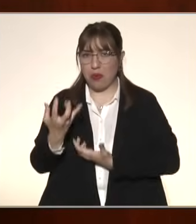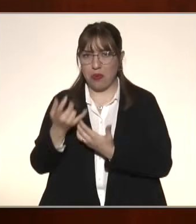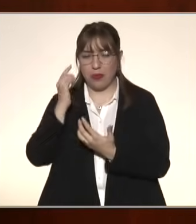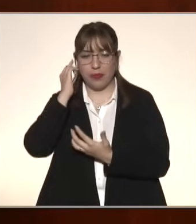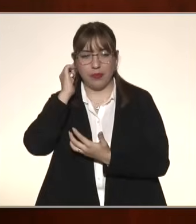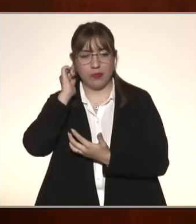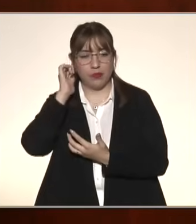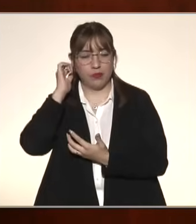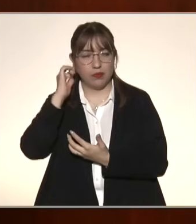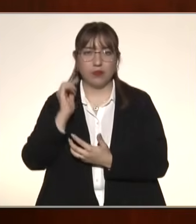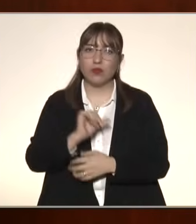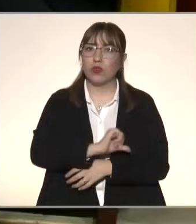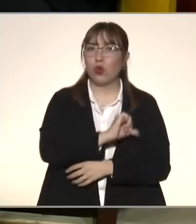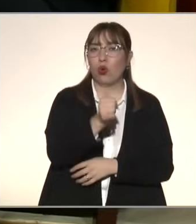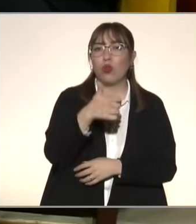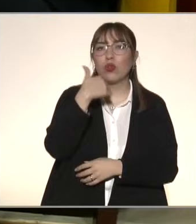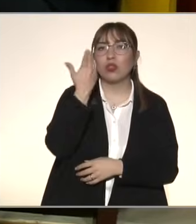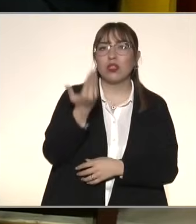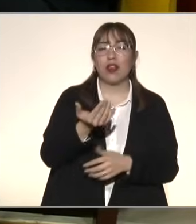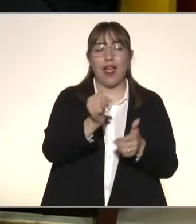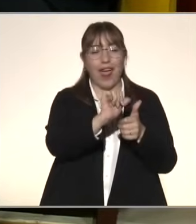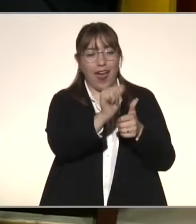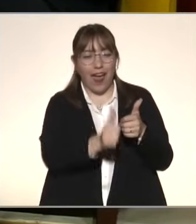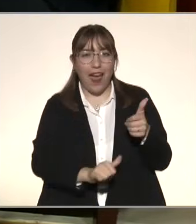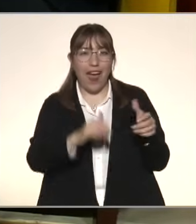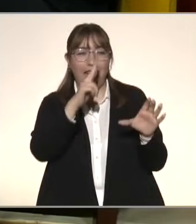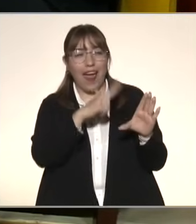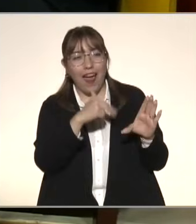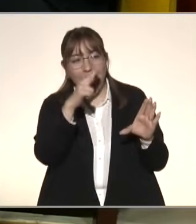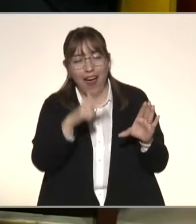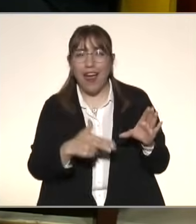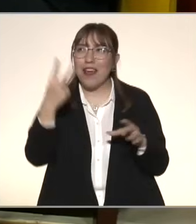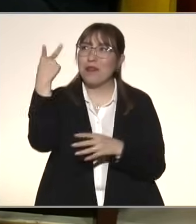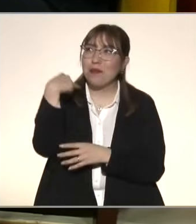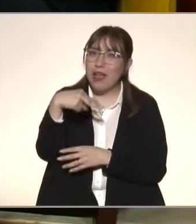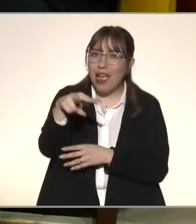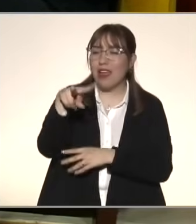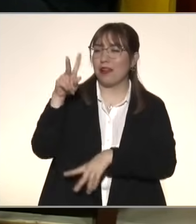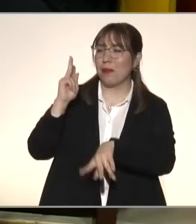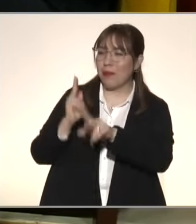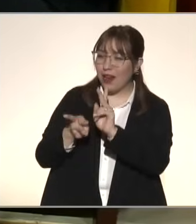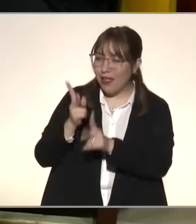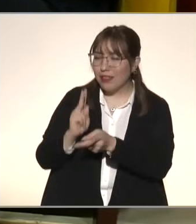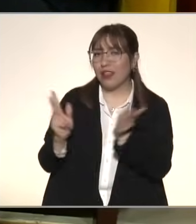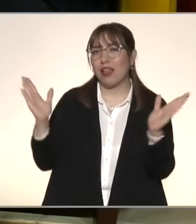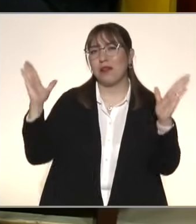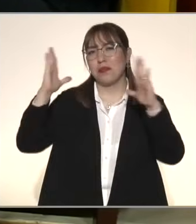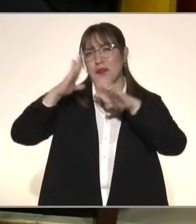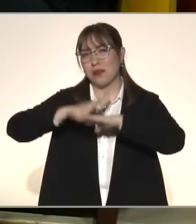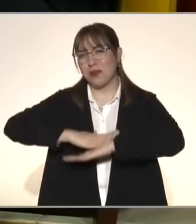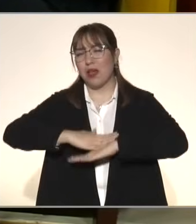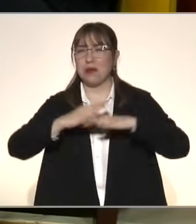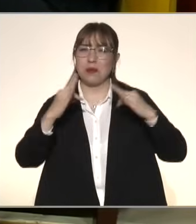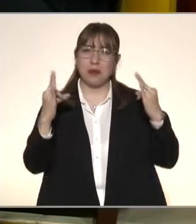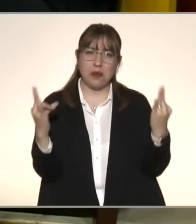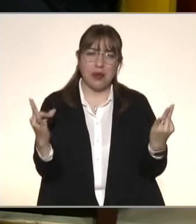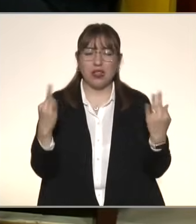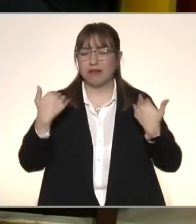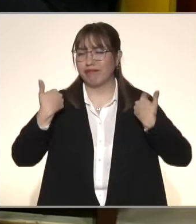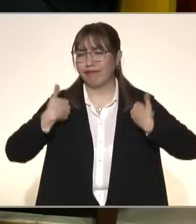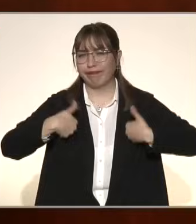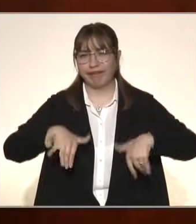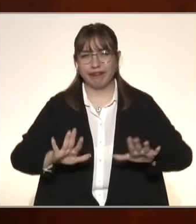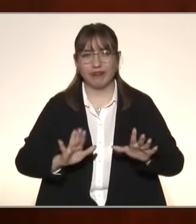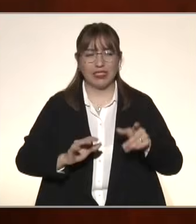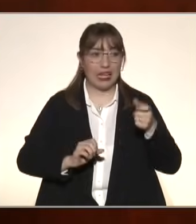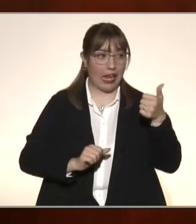quien le funciona el arte, hay quien nos funciona un viaje, hay quien nos funciona una plática, una meditación. realmente no está evidenciado que haya un ritual